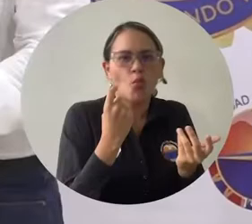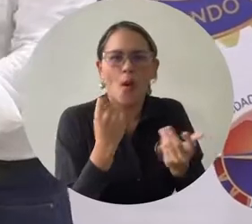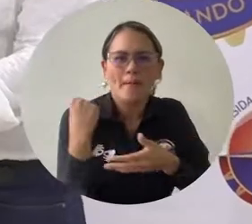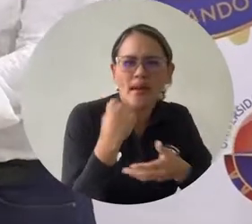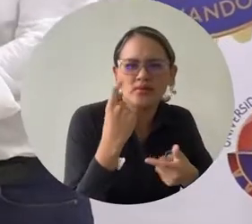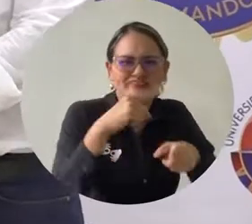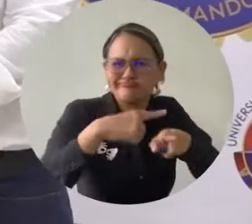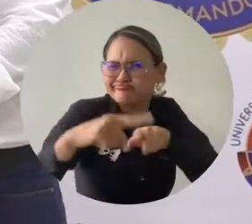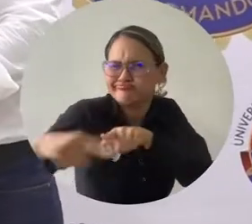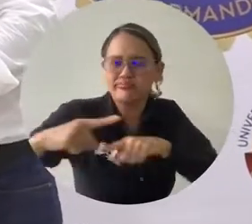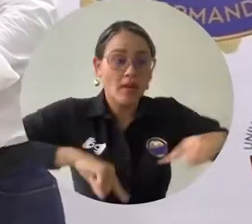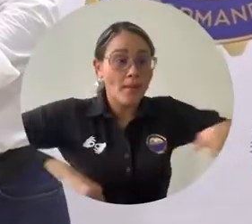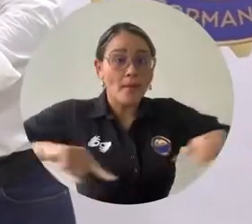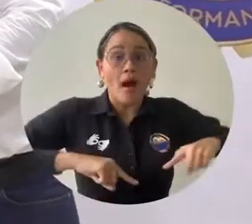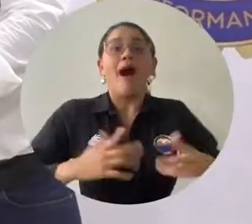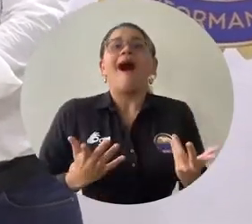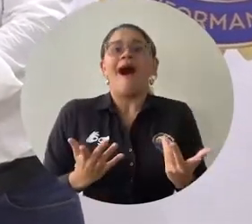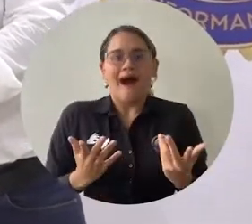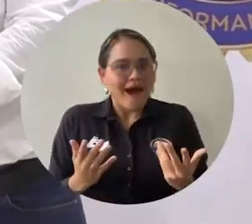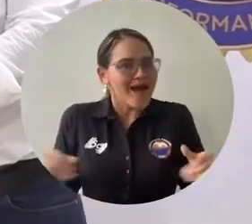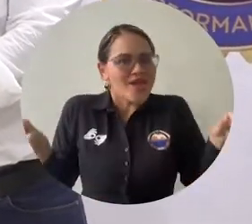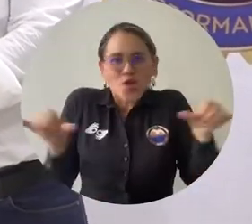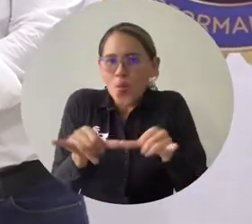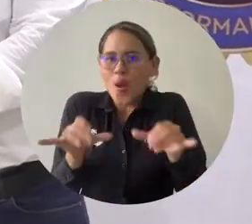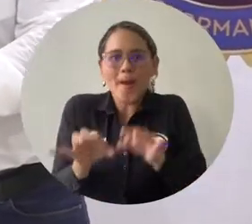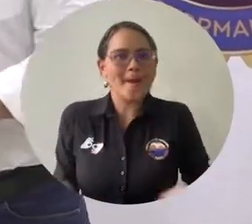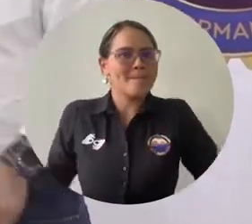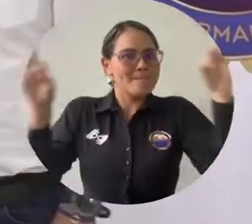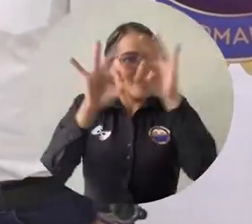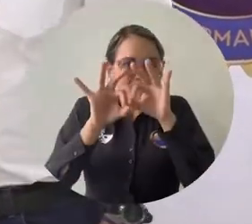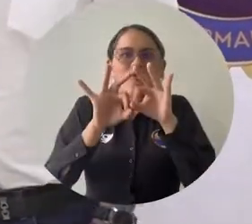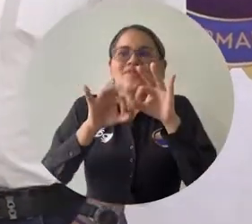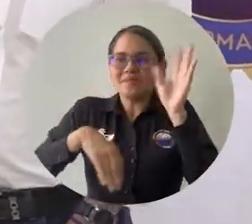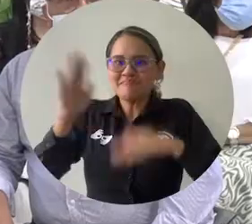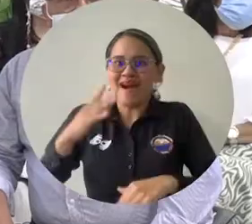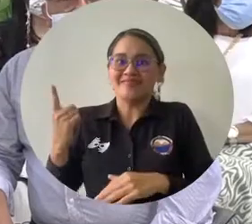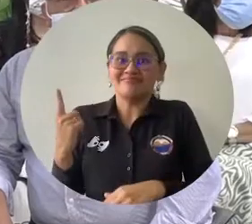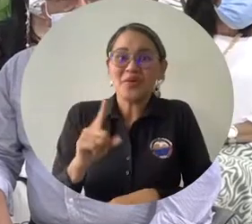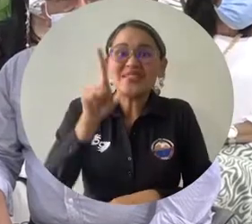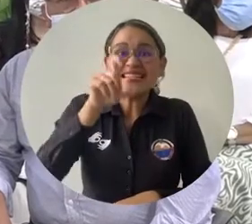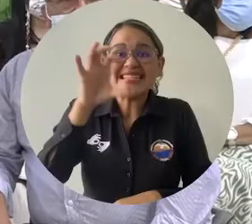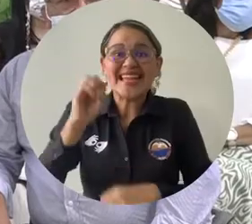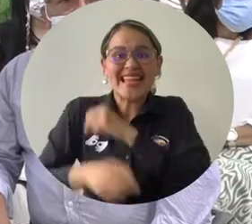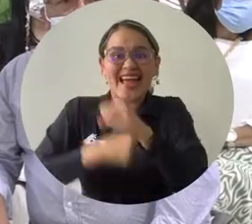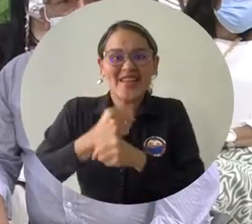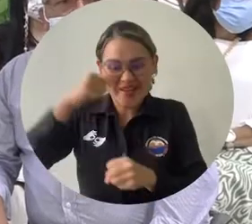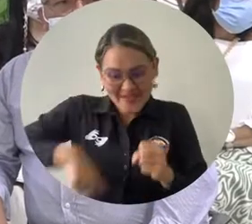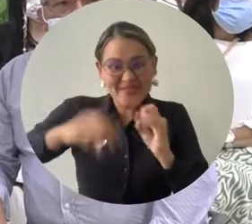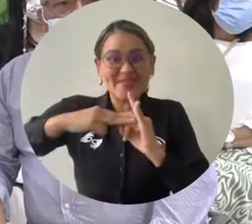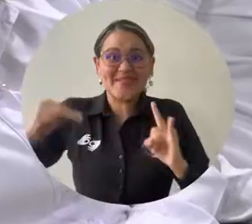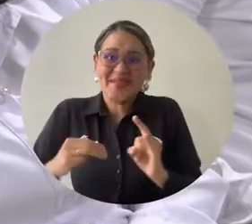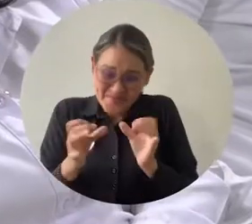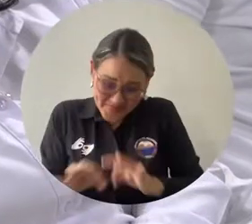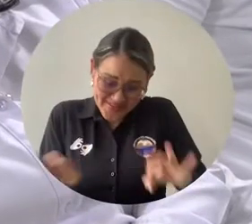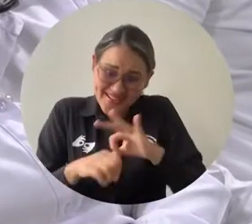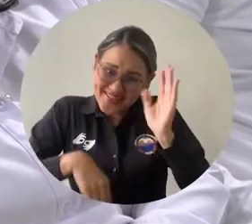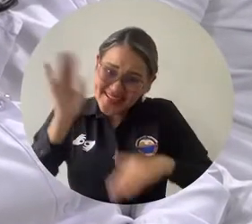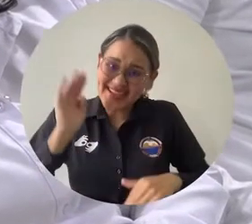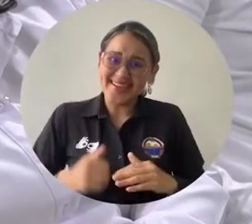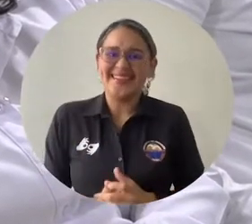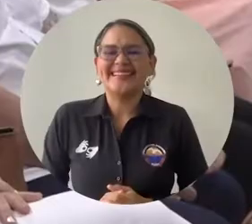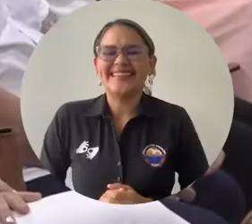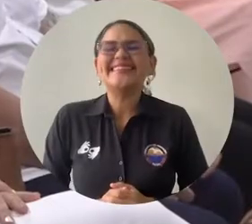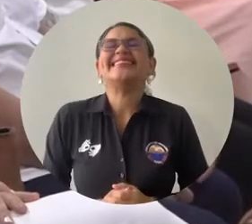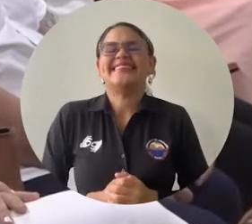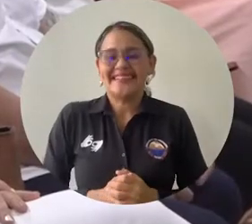igualmente importantes en la historia de los 60 años de historia de siembra y de frutos de esta universidad. Los funcionarios de distintas dependencias de la Alma Mater